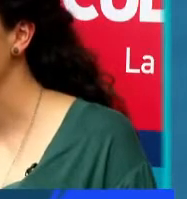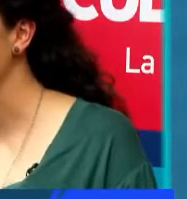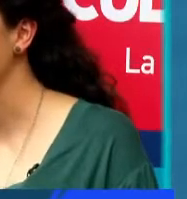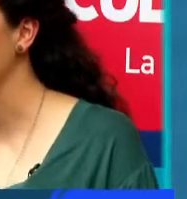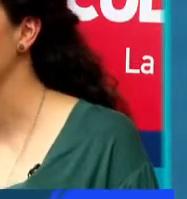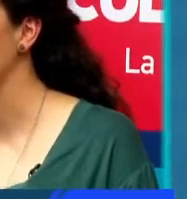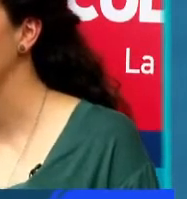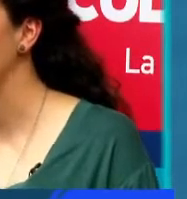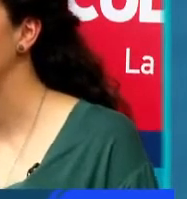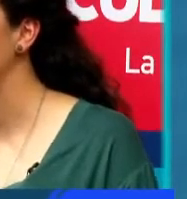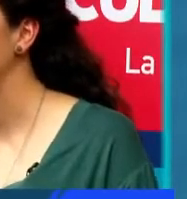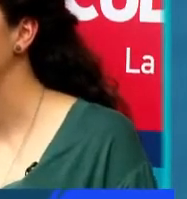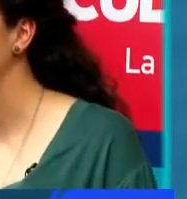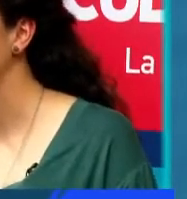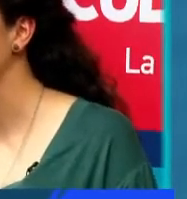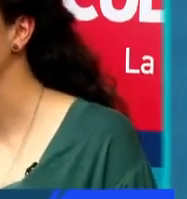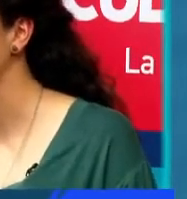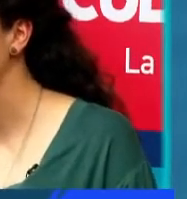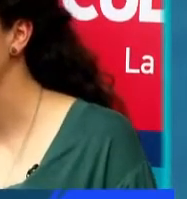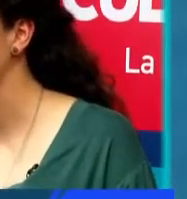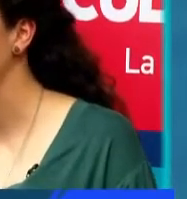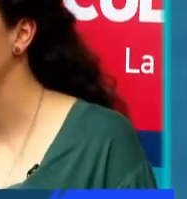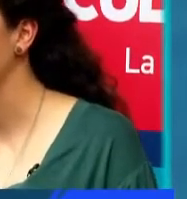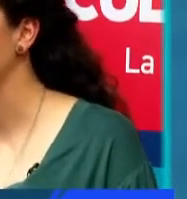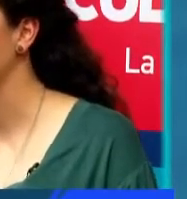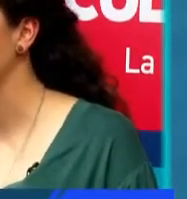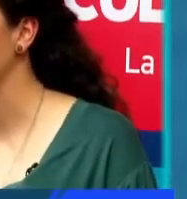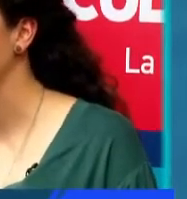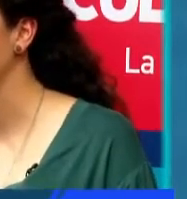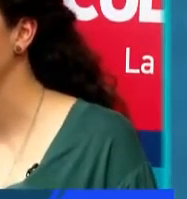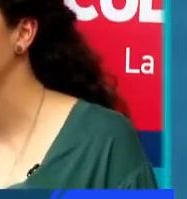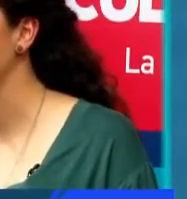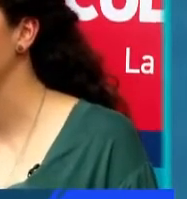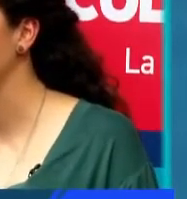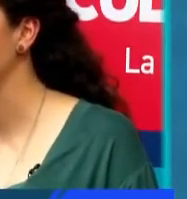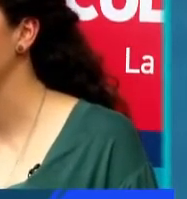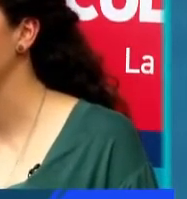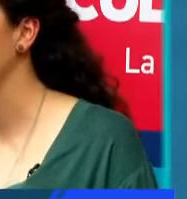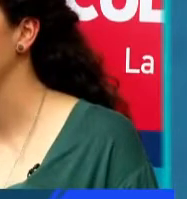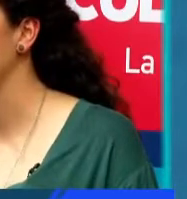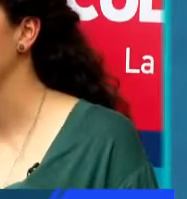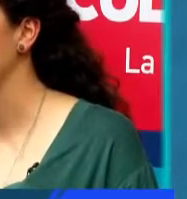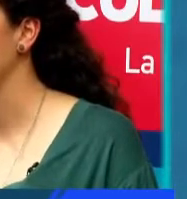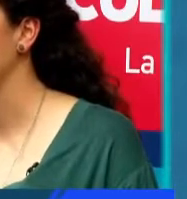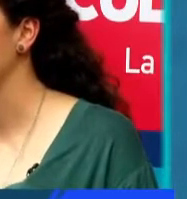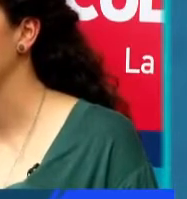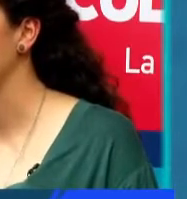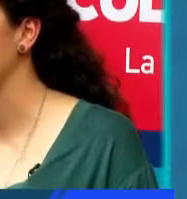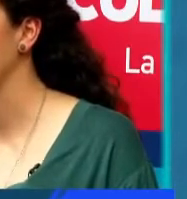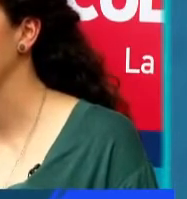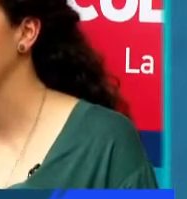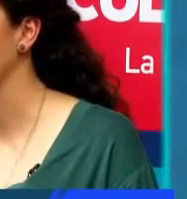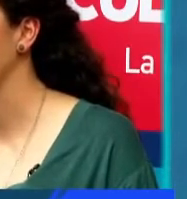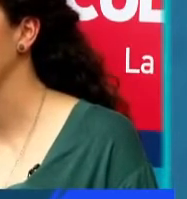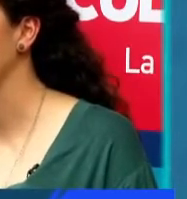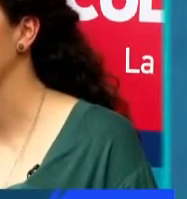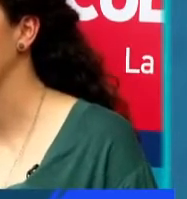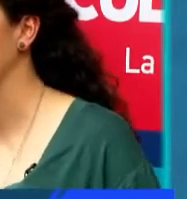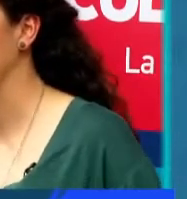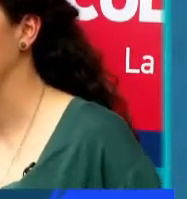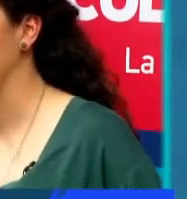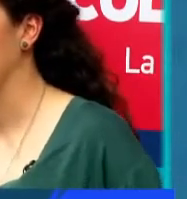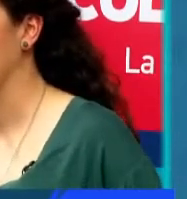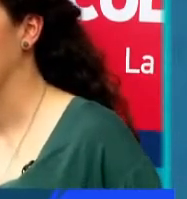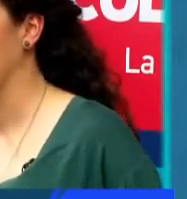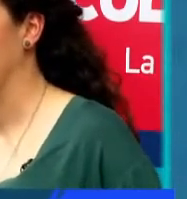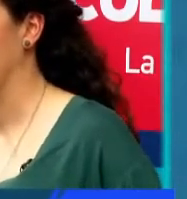virtud, para mí ella es una persona muy luchadora que nunca se rinde, ¿no? Aunque a